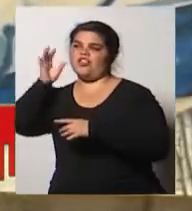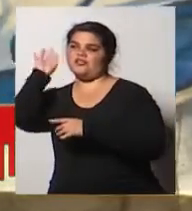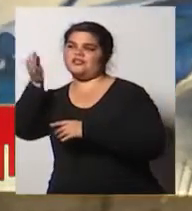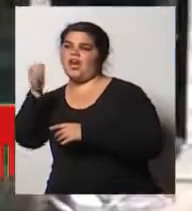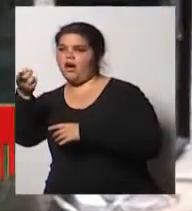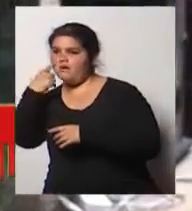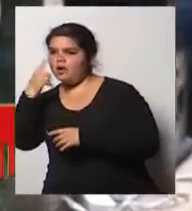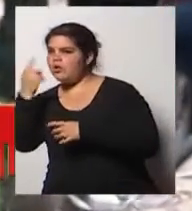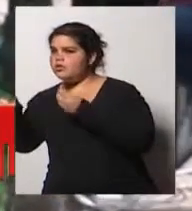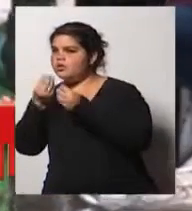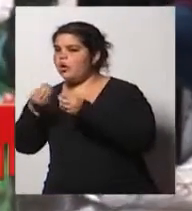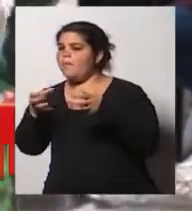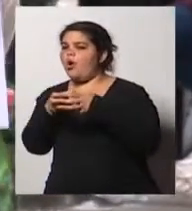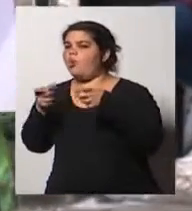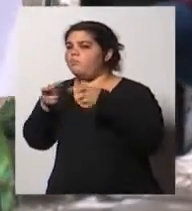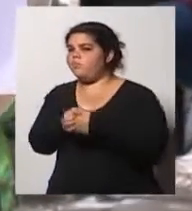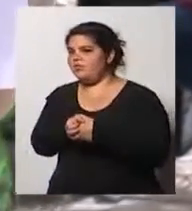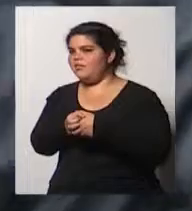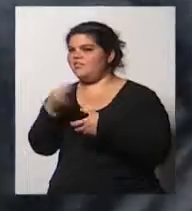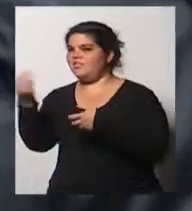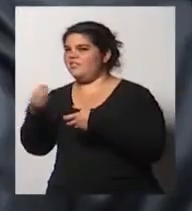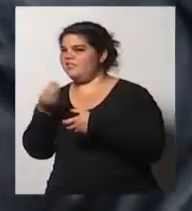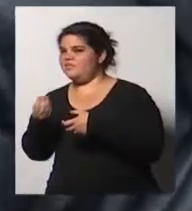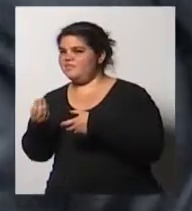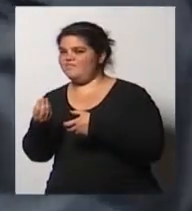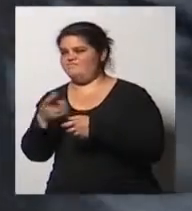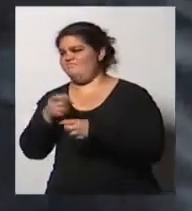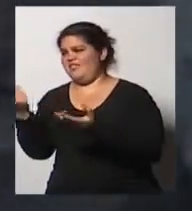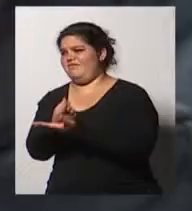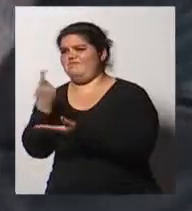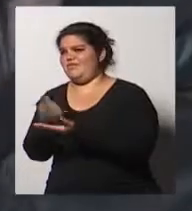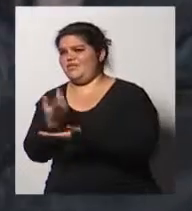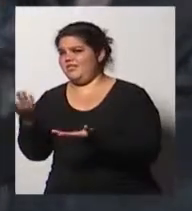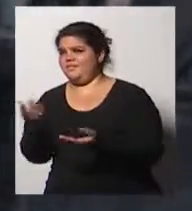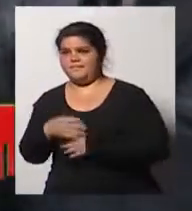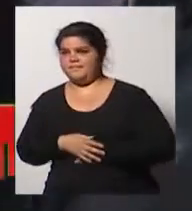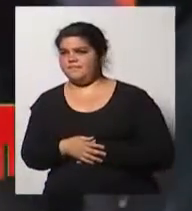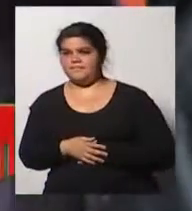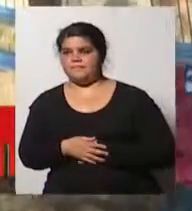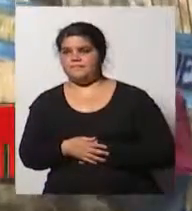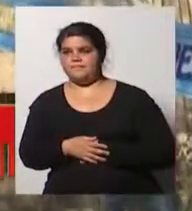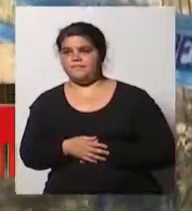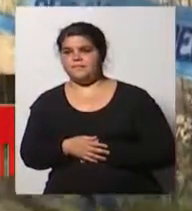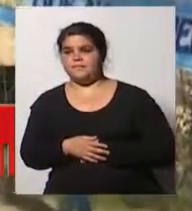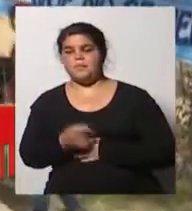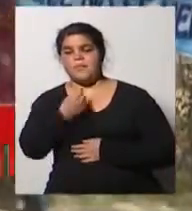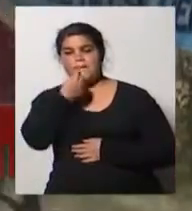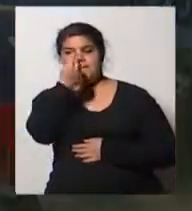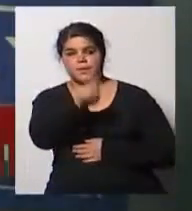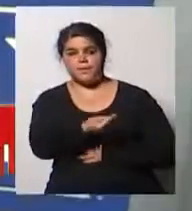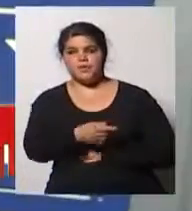presión de un pequeño grupo de fundamentalistas. Nada que ver. Totalmente. Mario, le pregunto, muchas